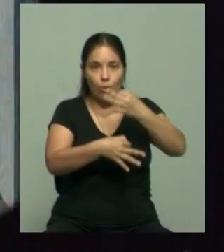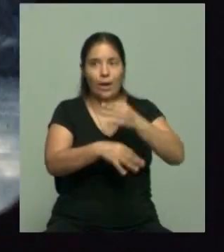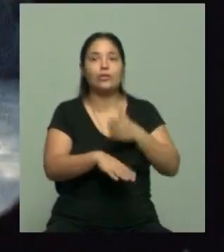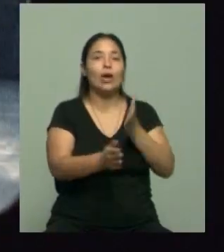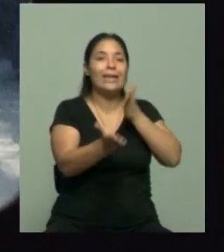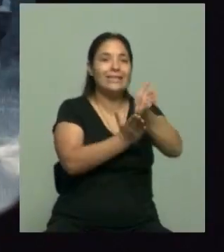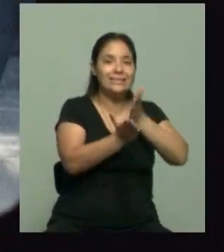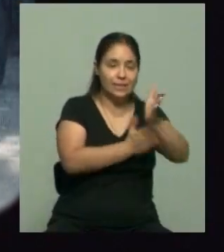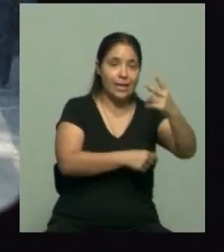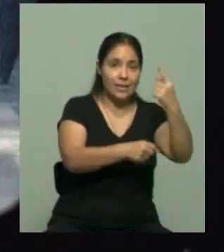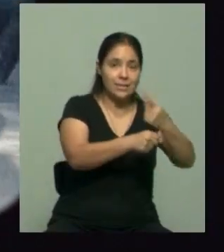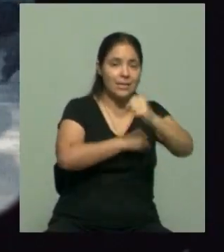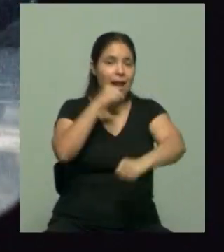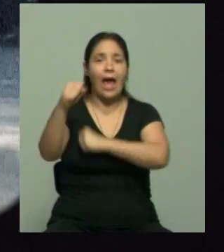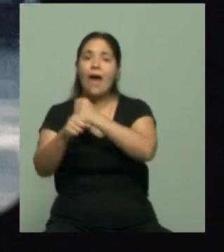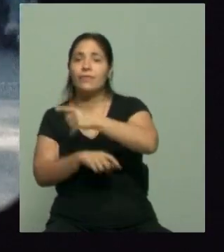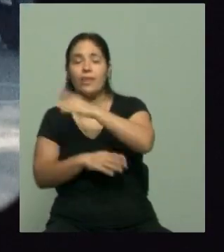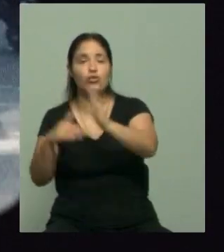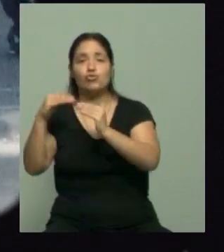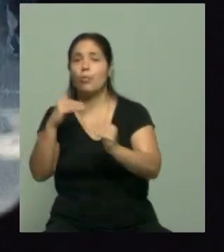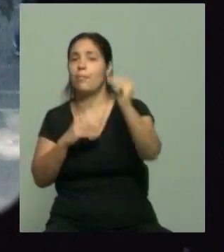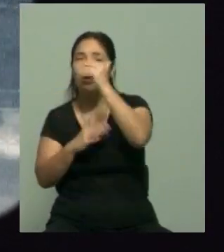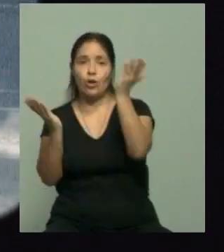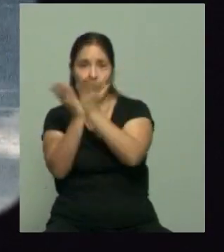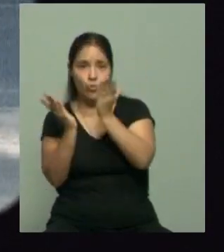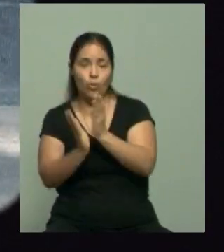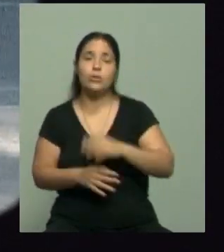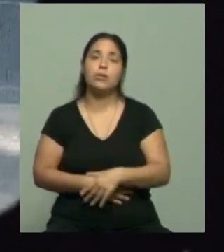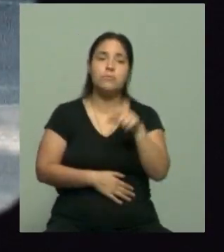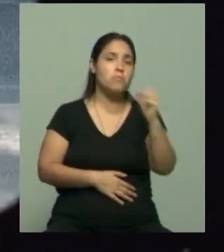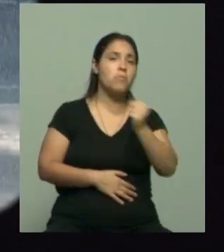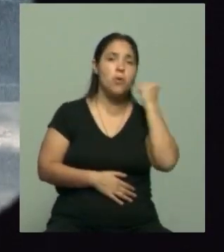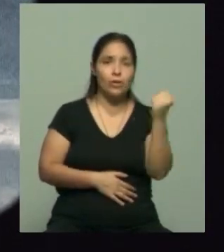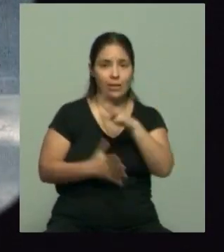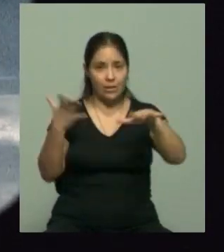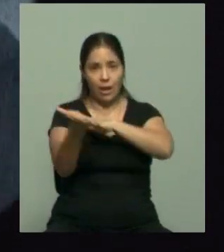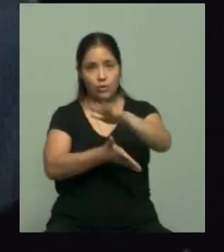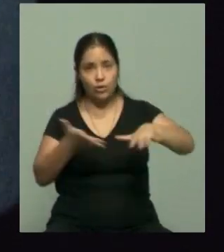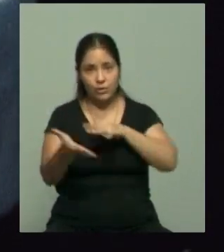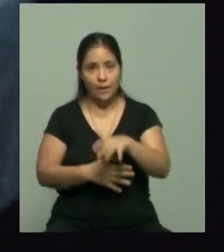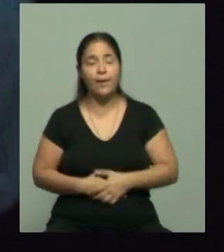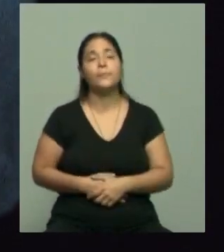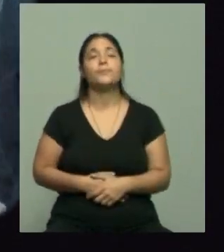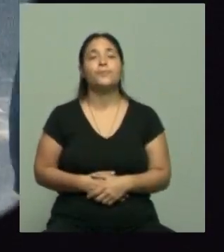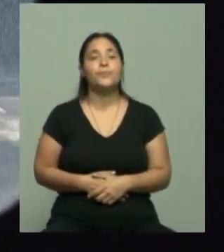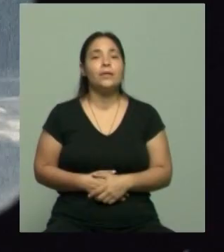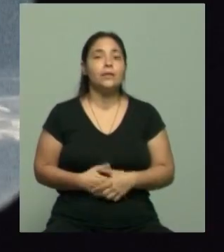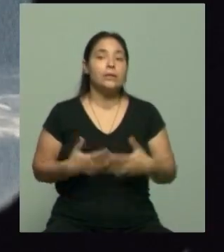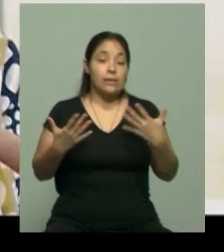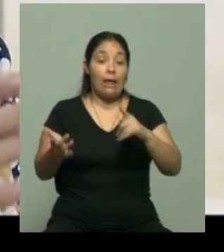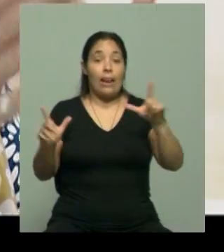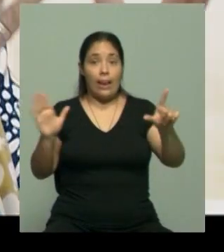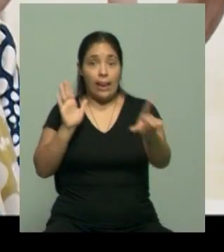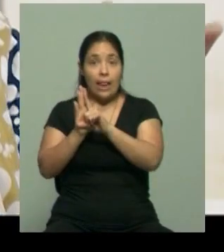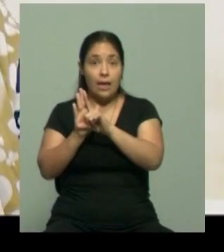educación superior, que creo que eso es un valor muy importante en nuestra sociedad. Pero que una ley